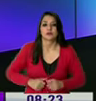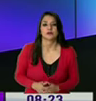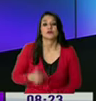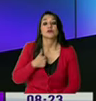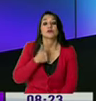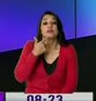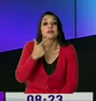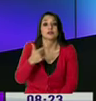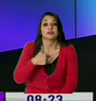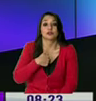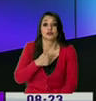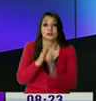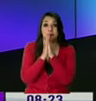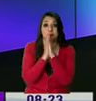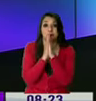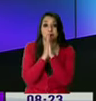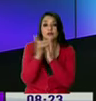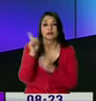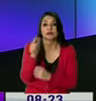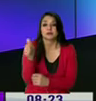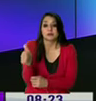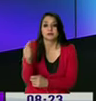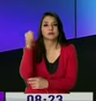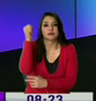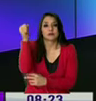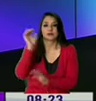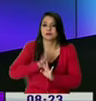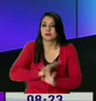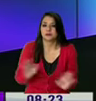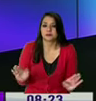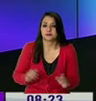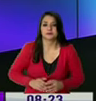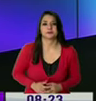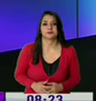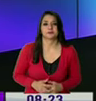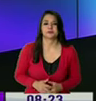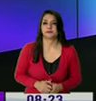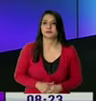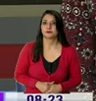no es que es pedido de la población, es un derecho, es distinto. Vale.